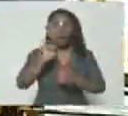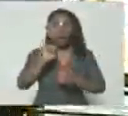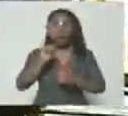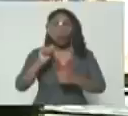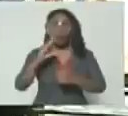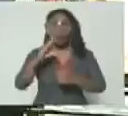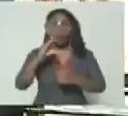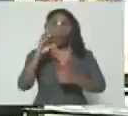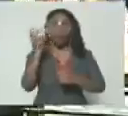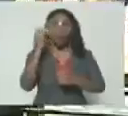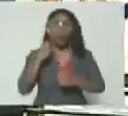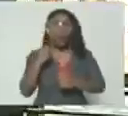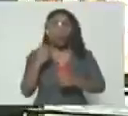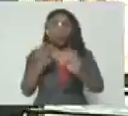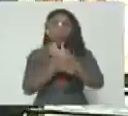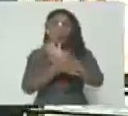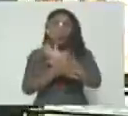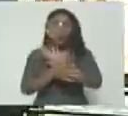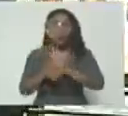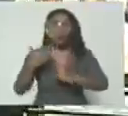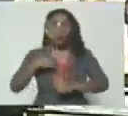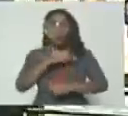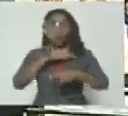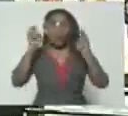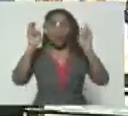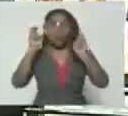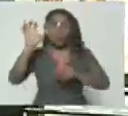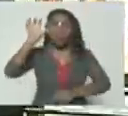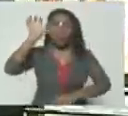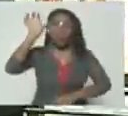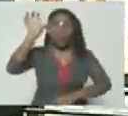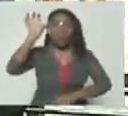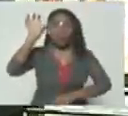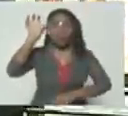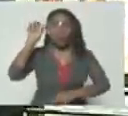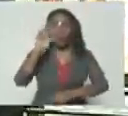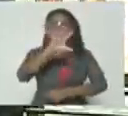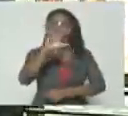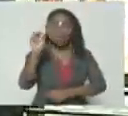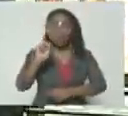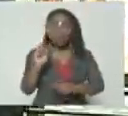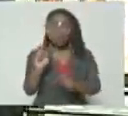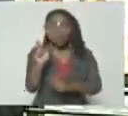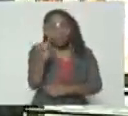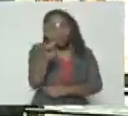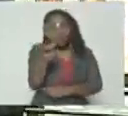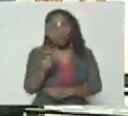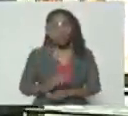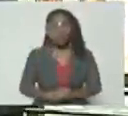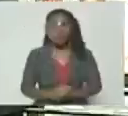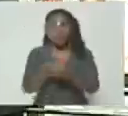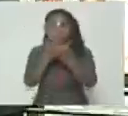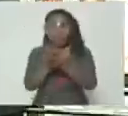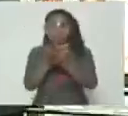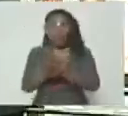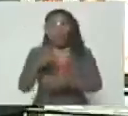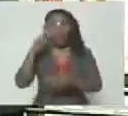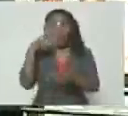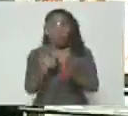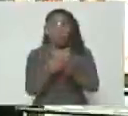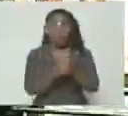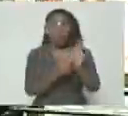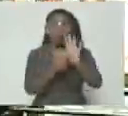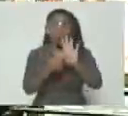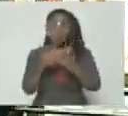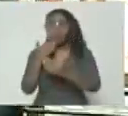y nuestro chocolate, marca País, 30 gramos. ¿Sí? La demostración se la podemos hacer,